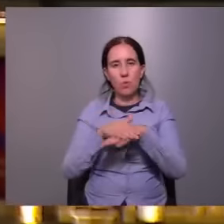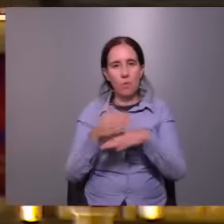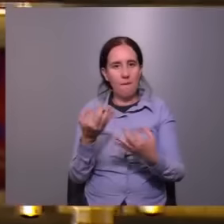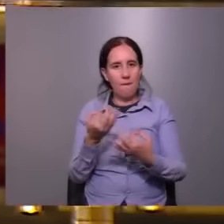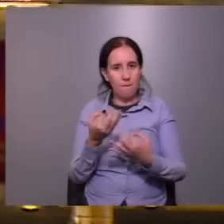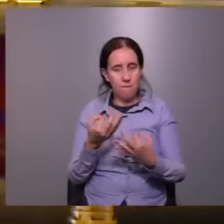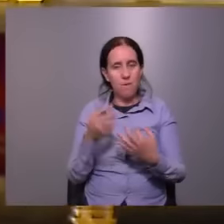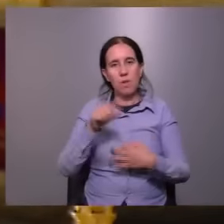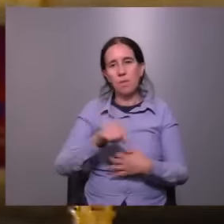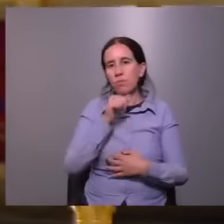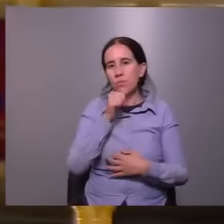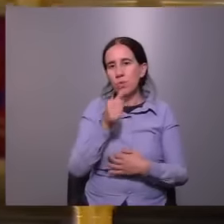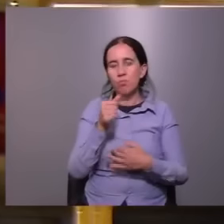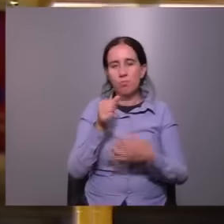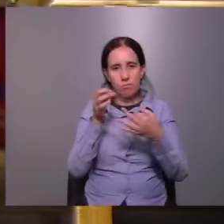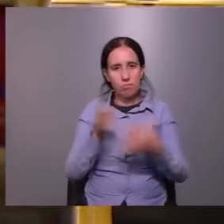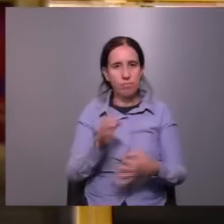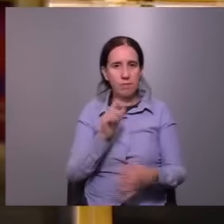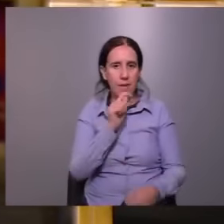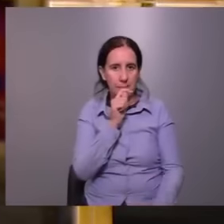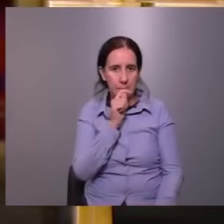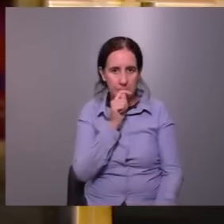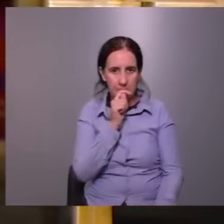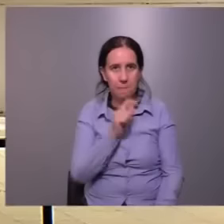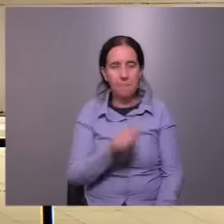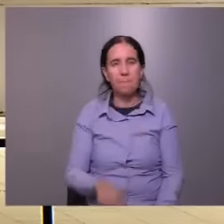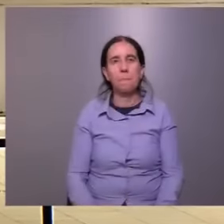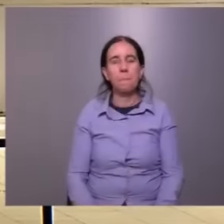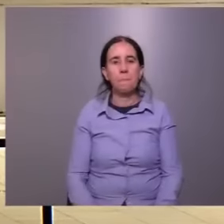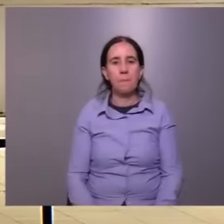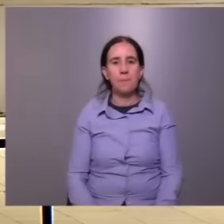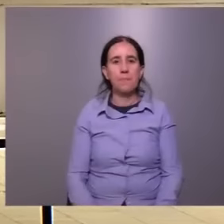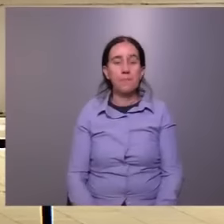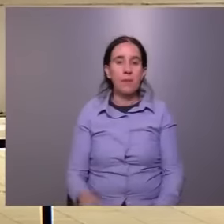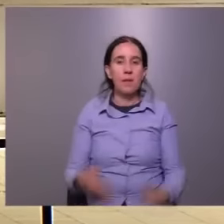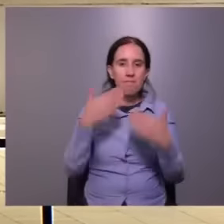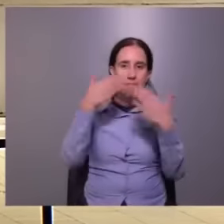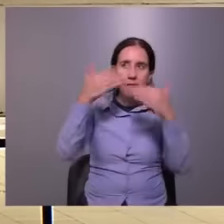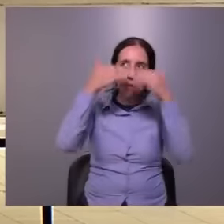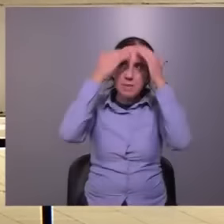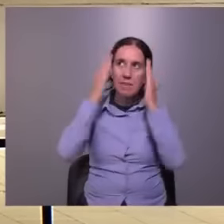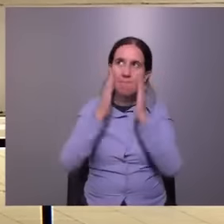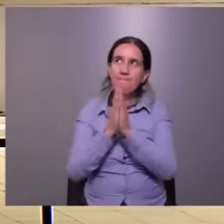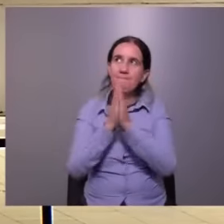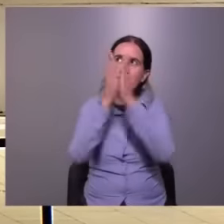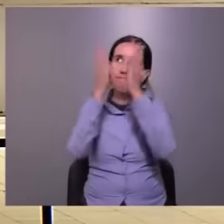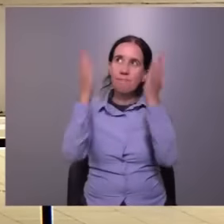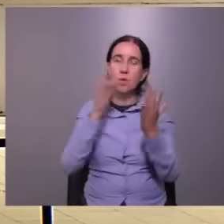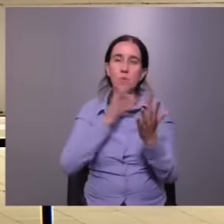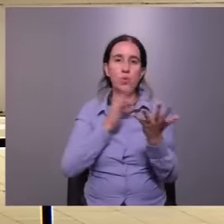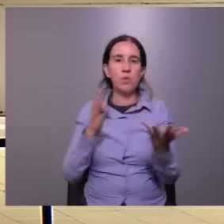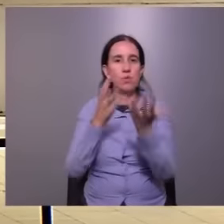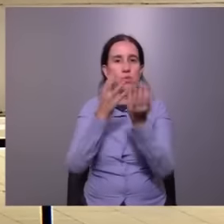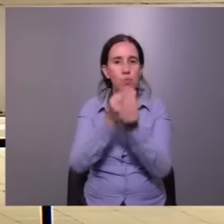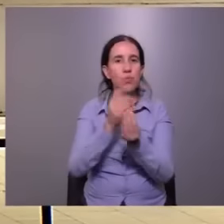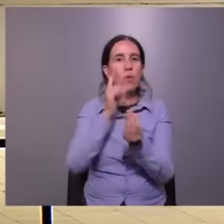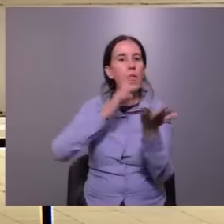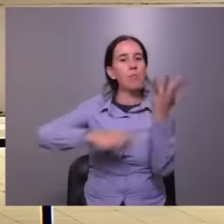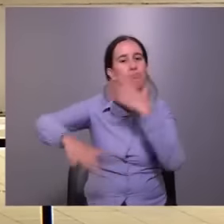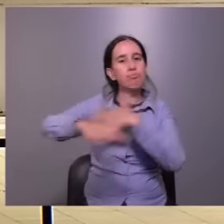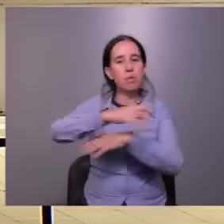vientre, Jesús. Santa María, Mãe de Deus, rogai por nós, pecadores, agora e na hora da nossa morte.